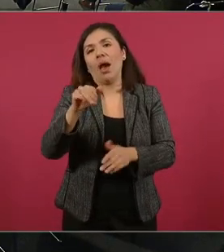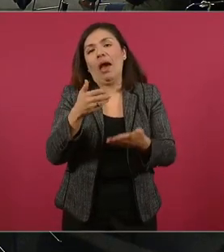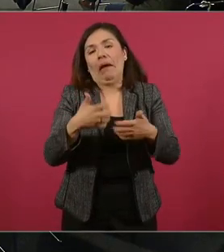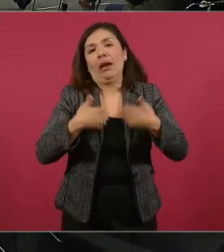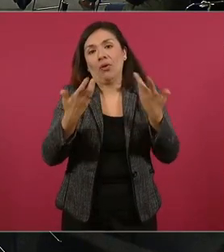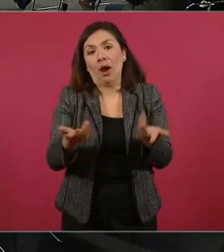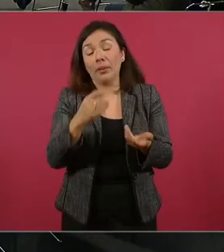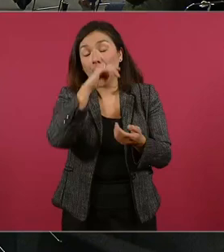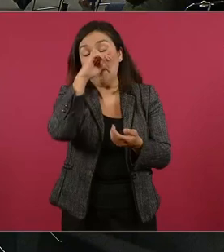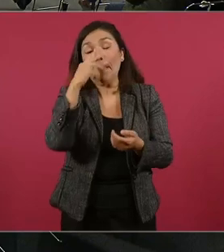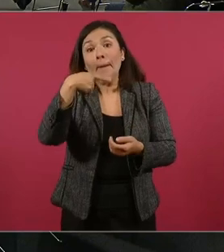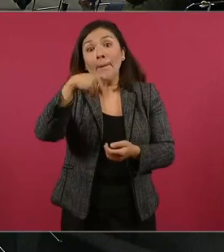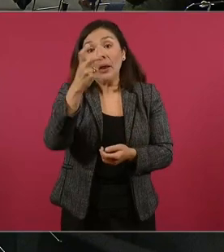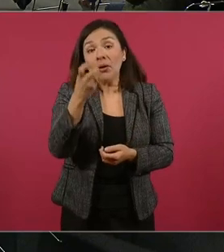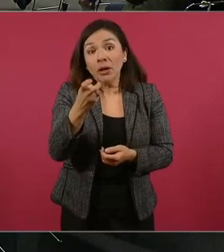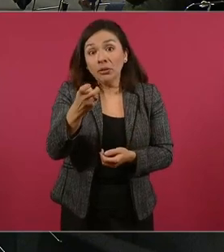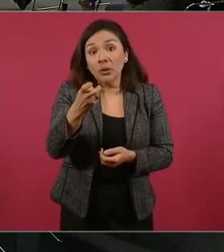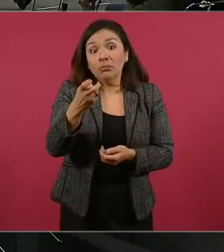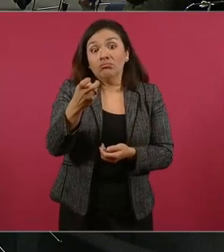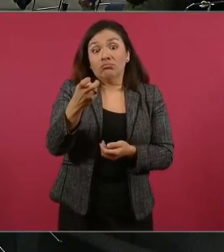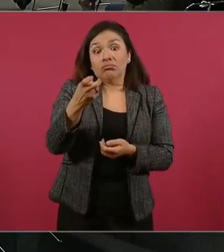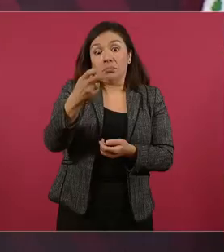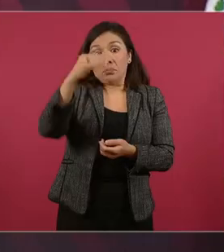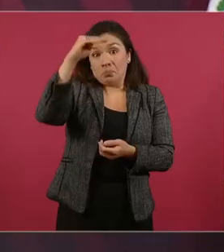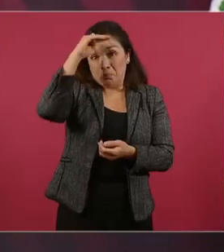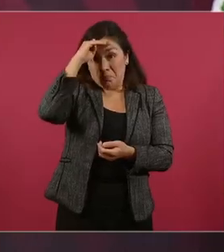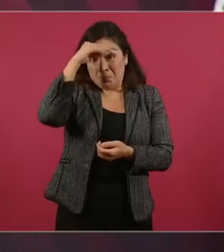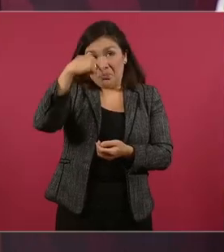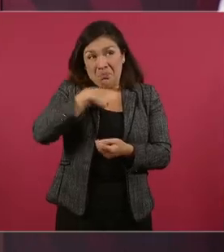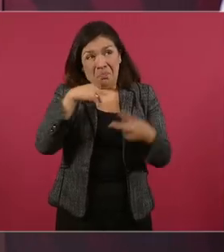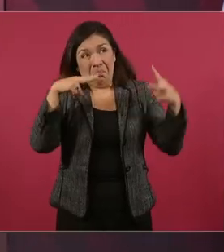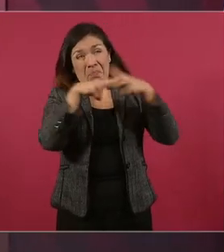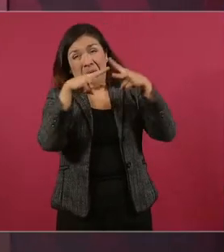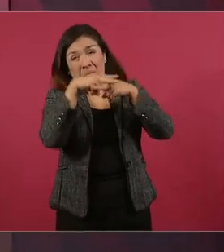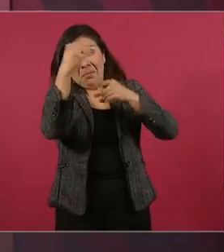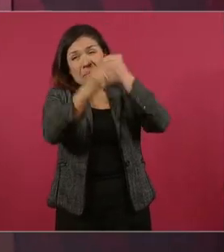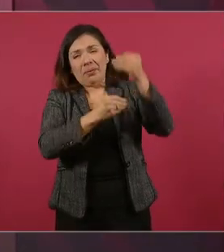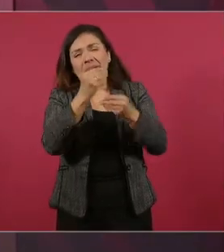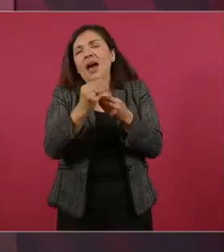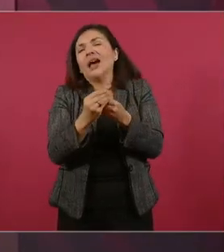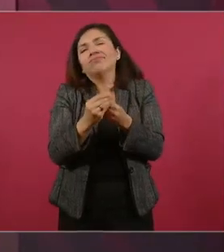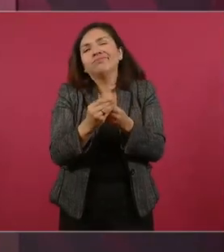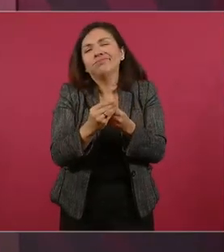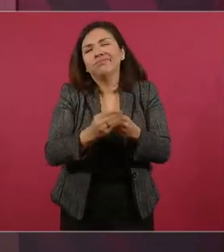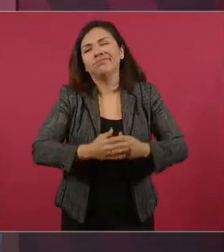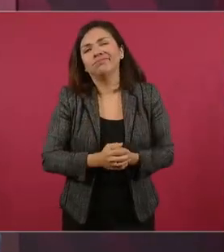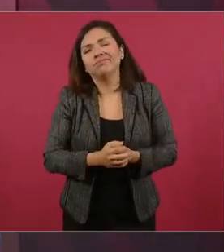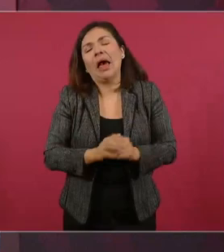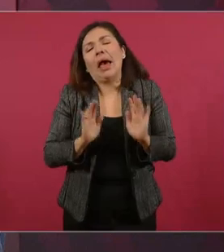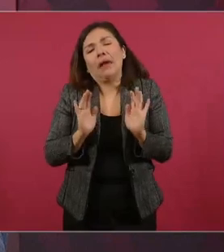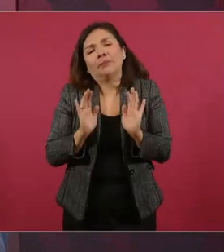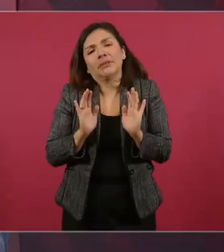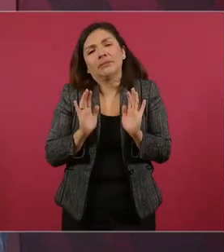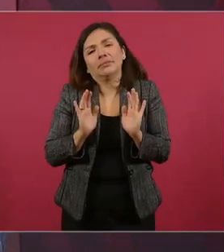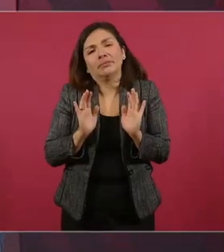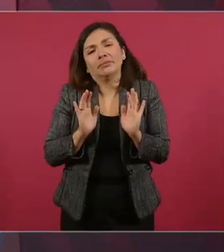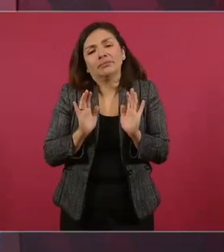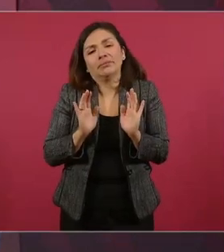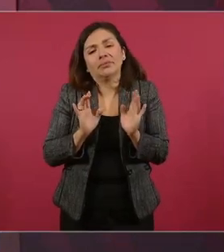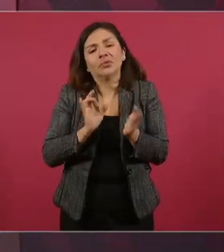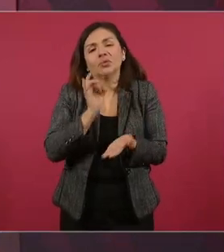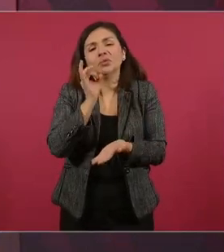Pero tampoco es para pelearnos, Es nada más para